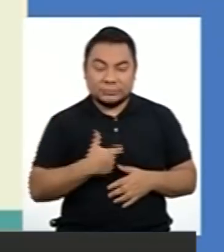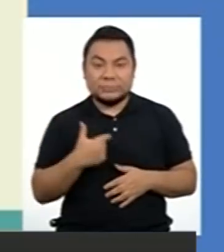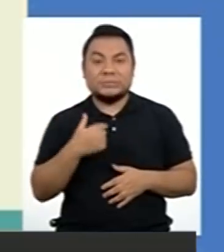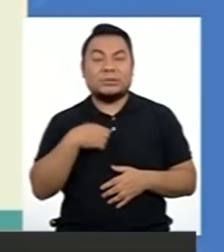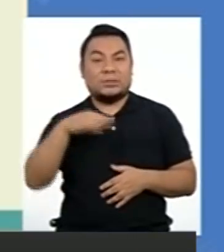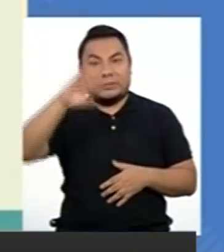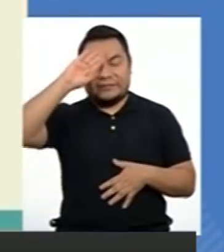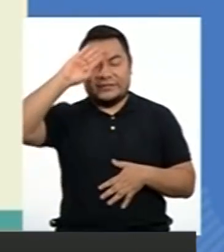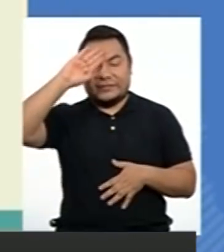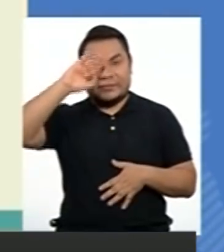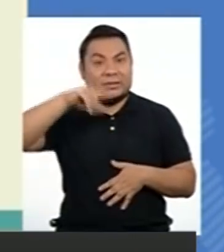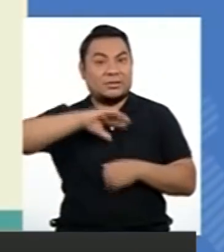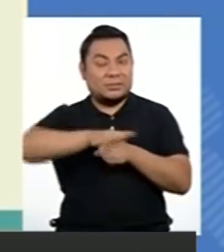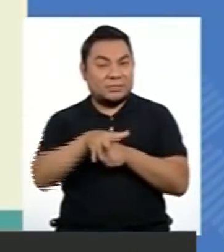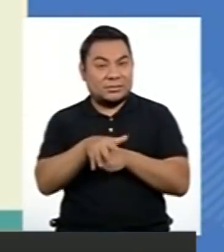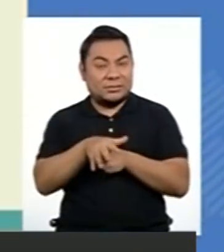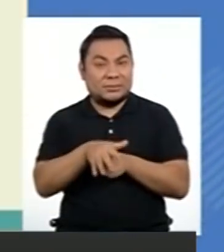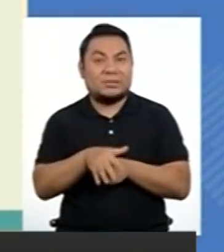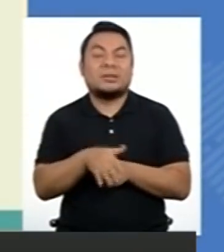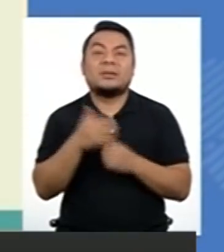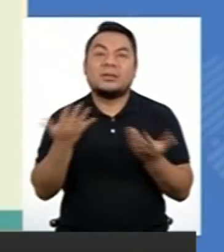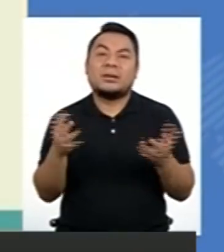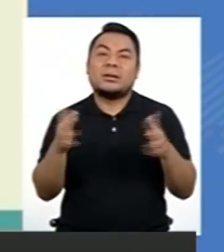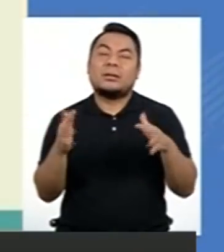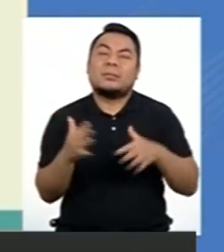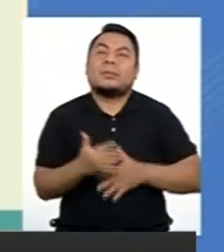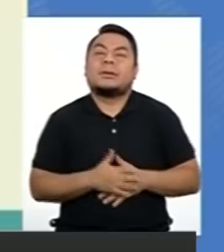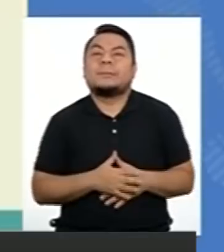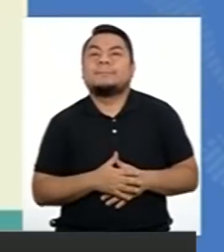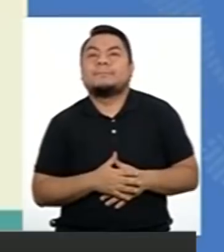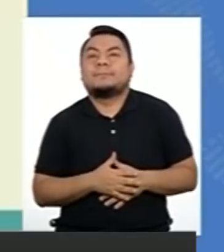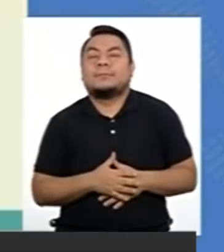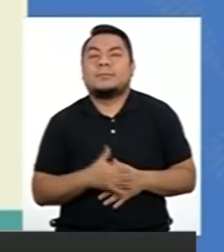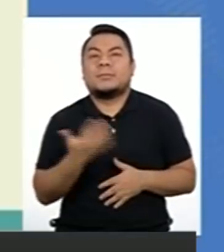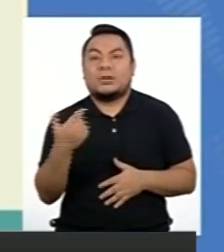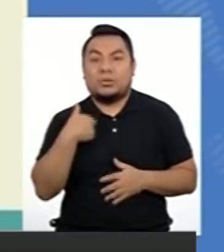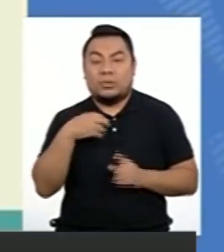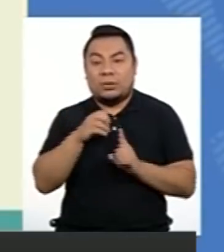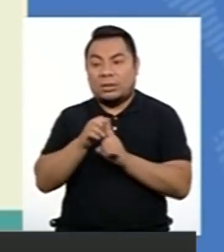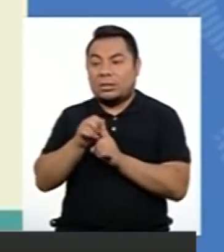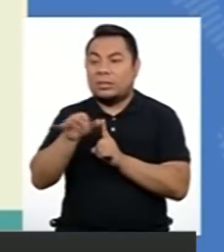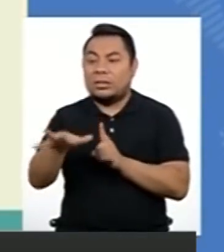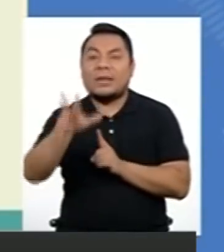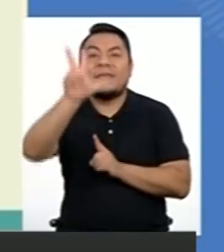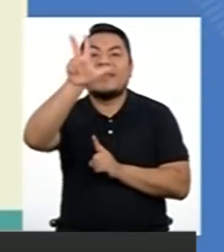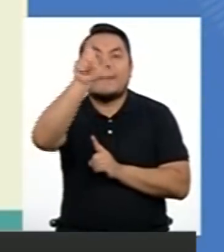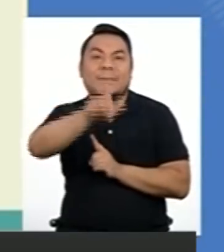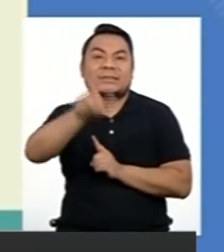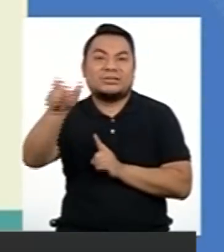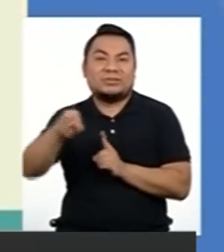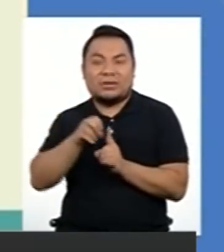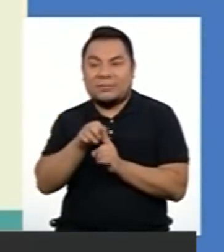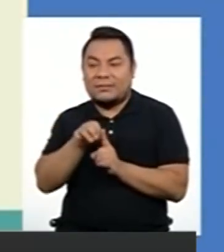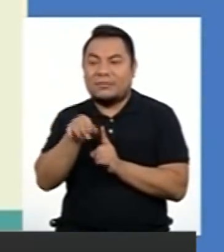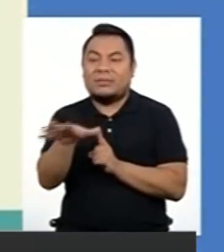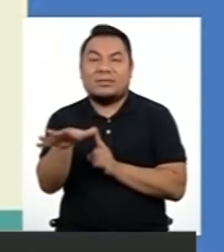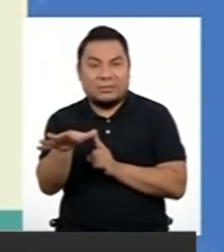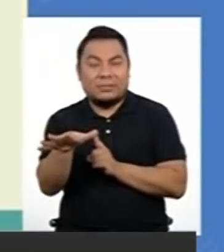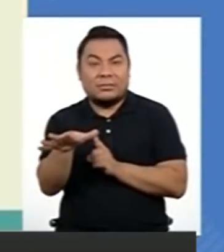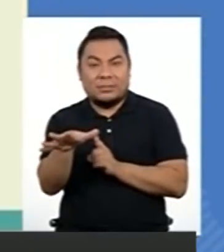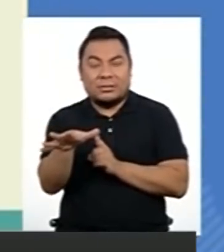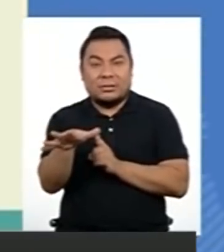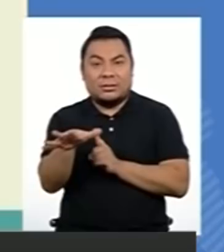contagiada con el COVID-19, en promedio, contagiaba a 3 personas. Y